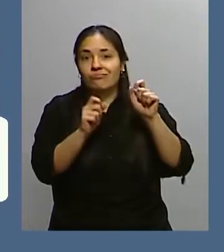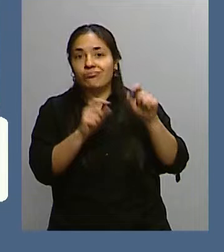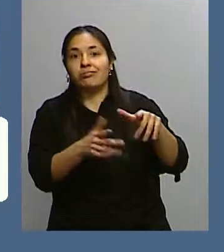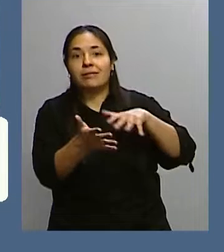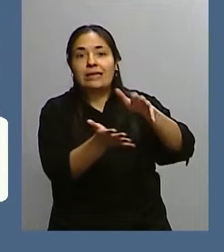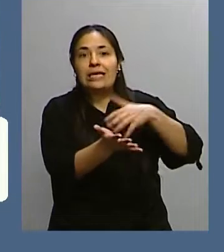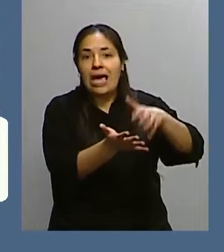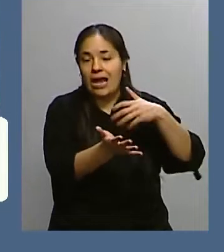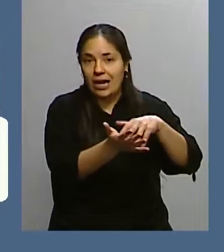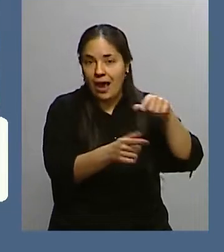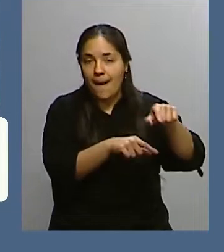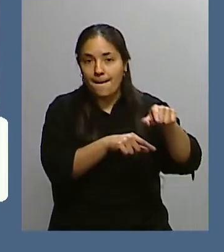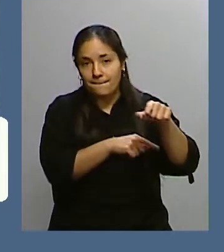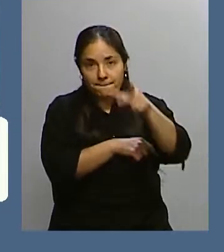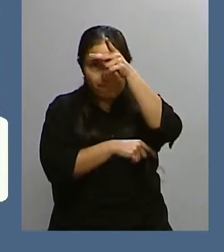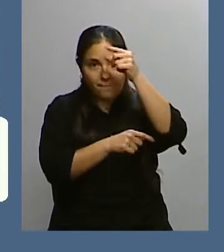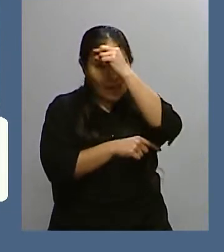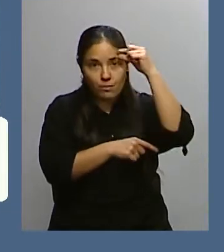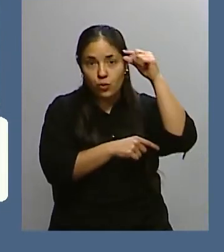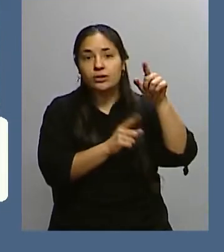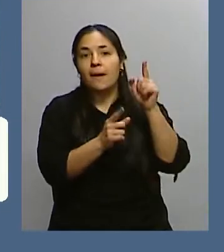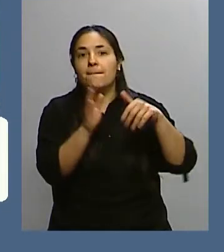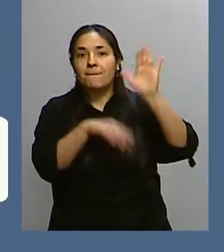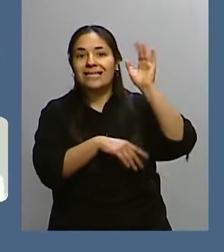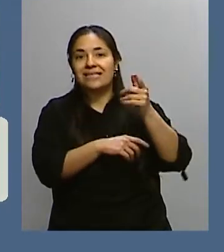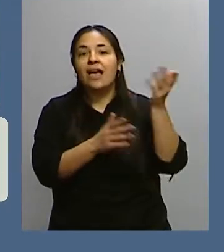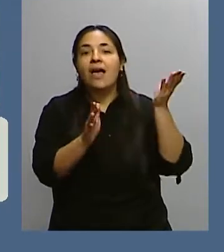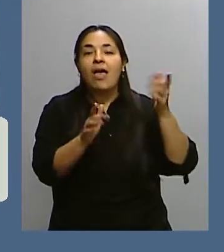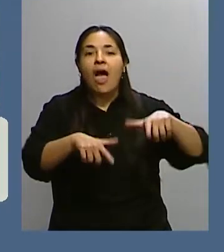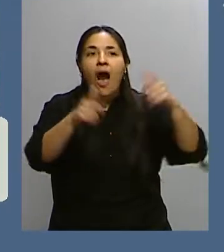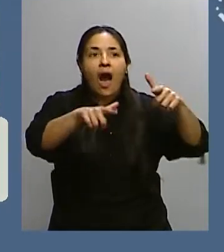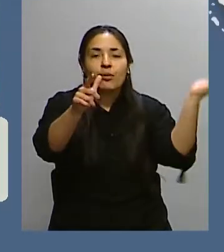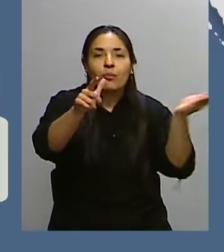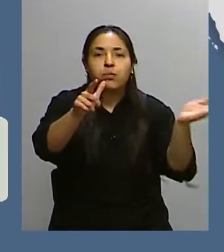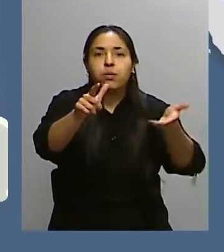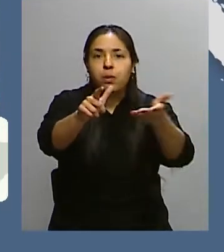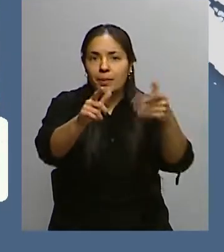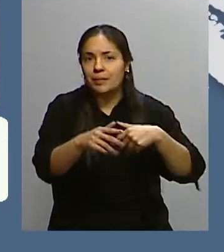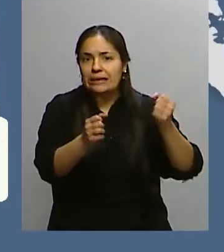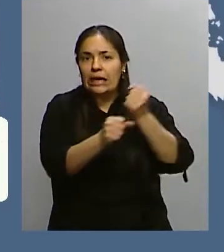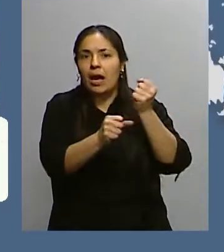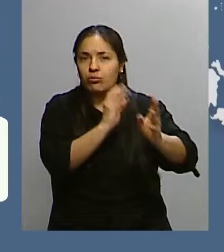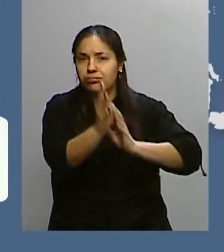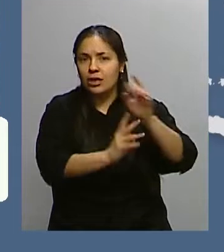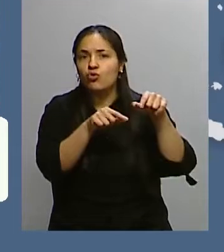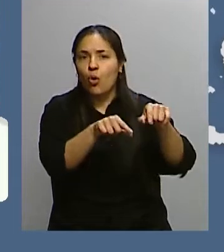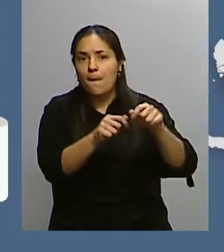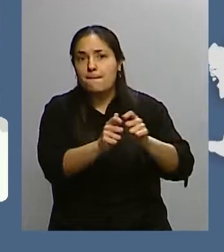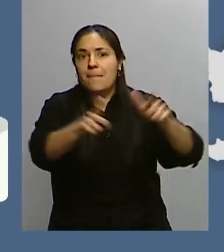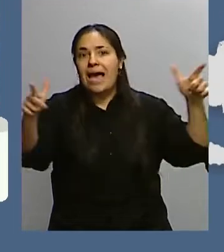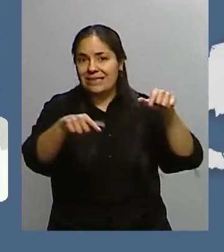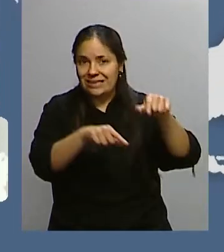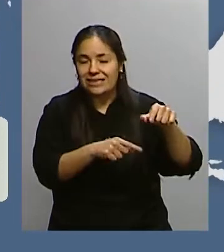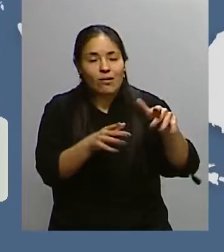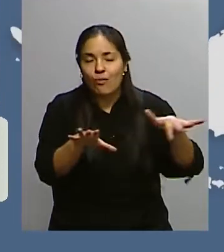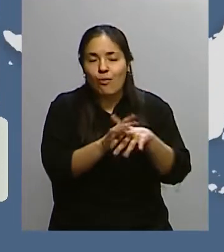industria forestal, que es la segunda industria exportadora de Chile, está instalada en territorios que eran territorios ancestrales indígenas.